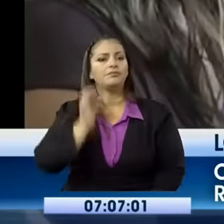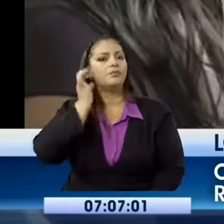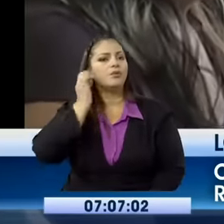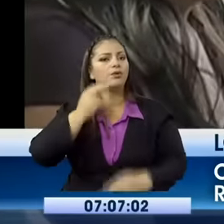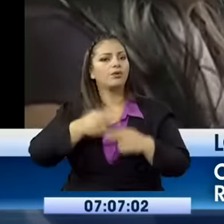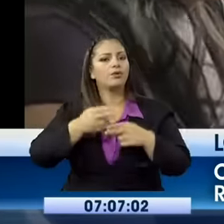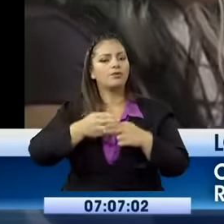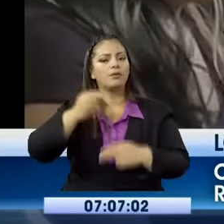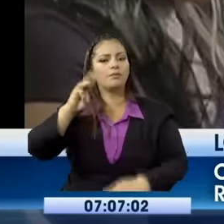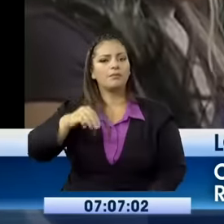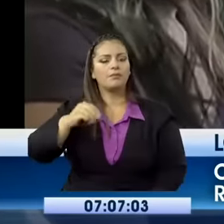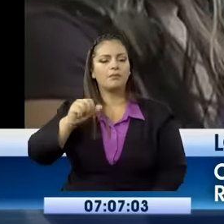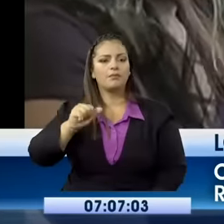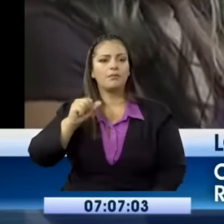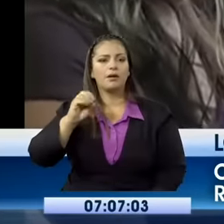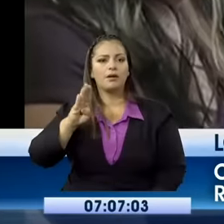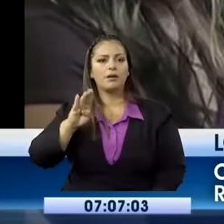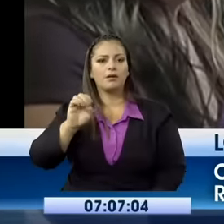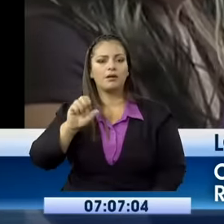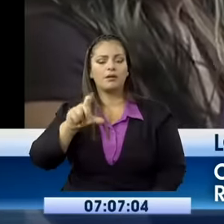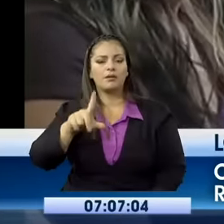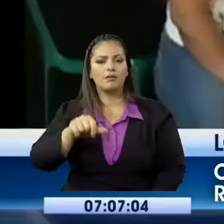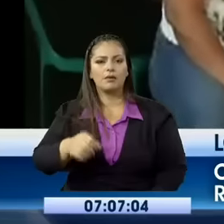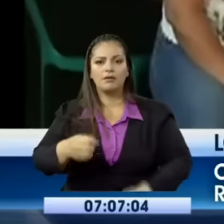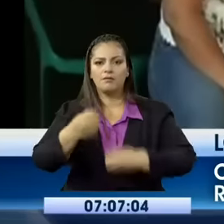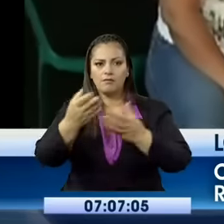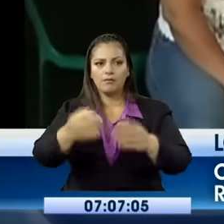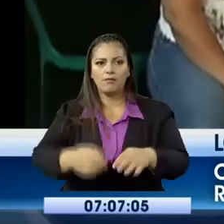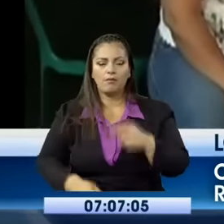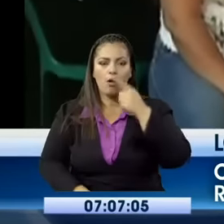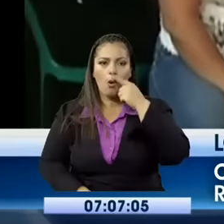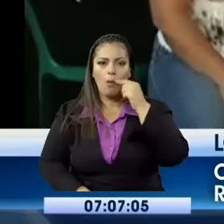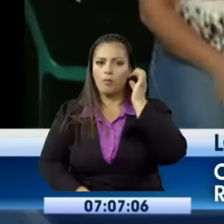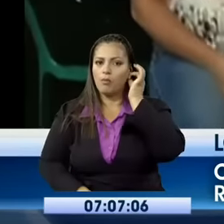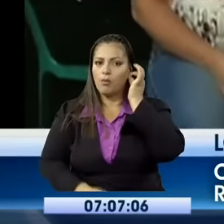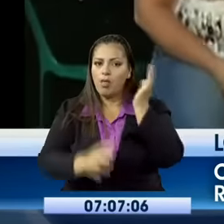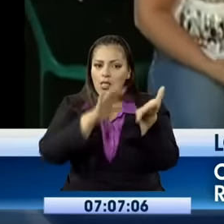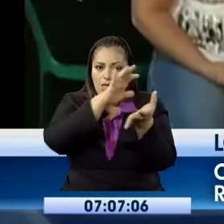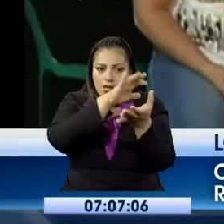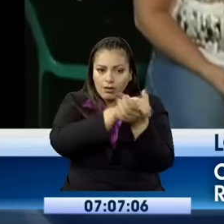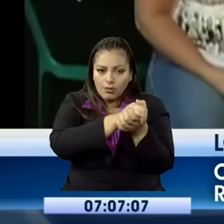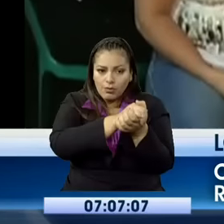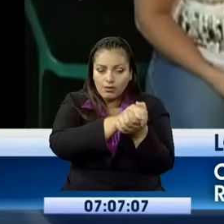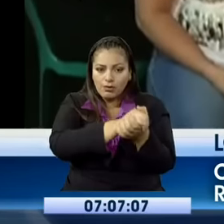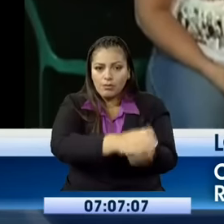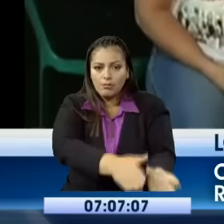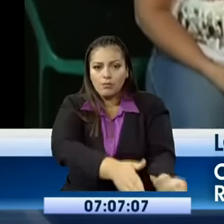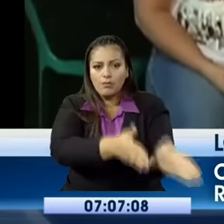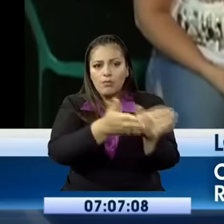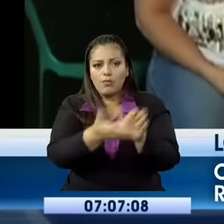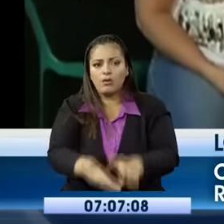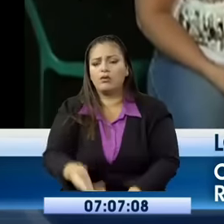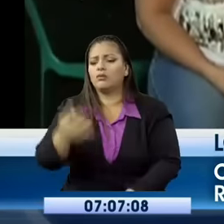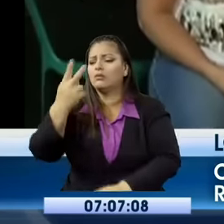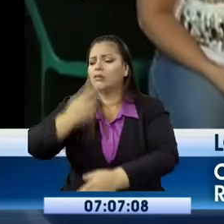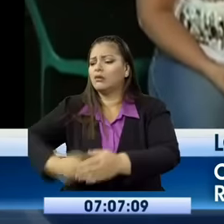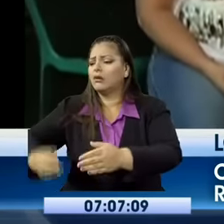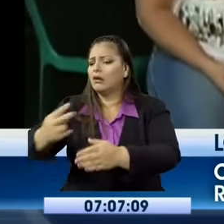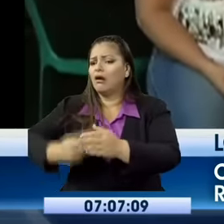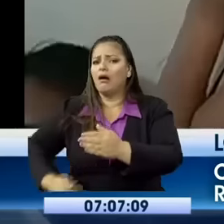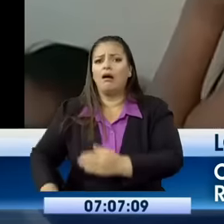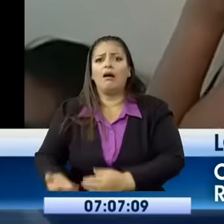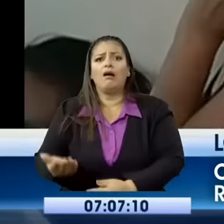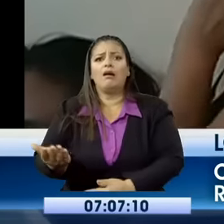solicitó ayuda para las dos pequeñas hijas de la pareja fallecida cuando se dirigían a un retiro espiritual para M es muy